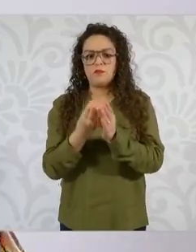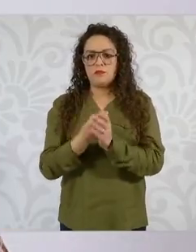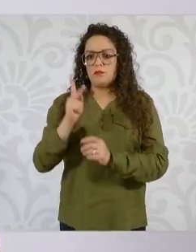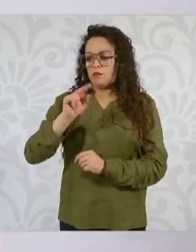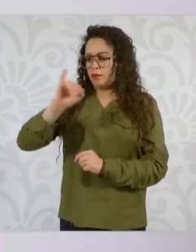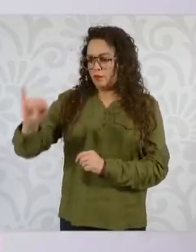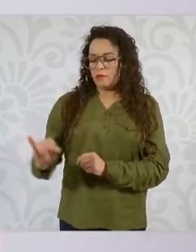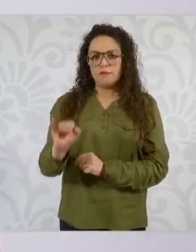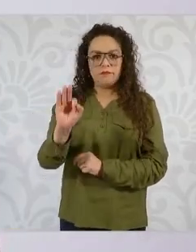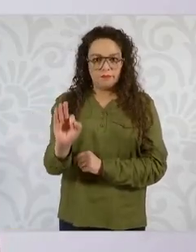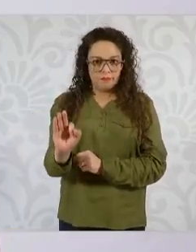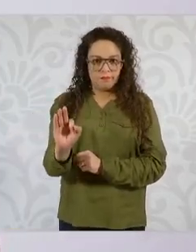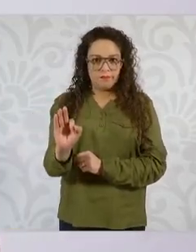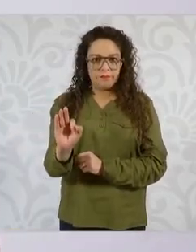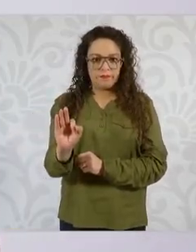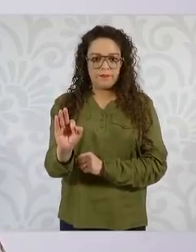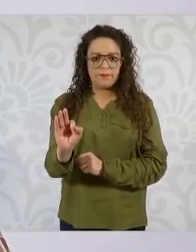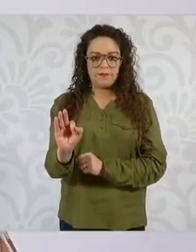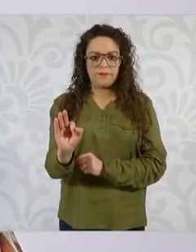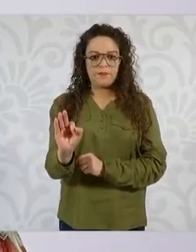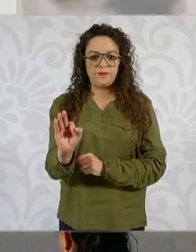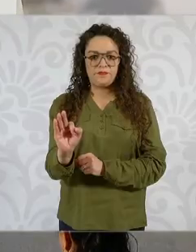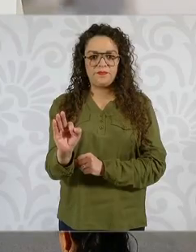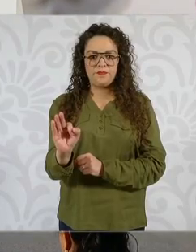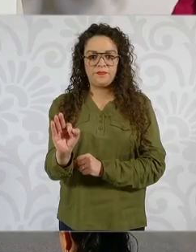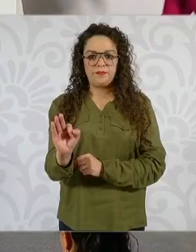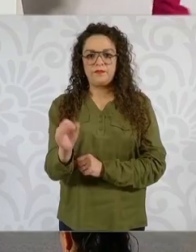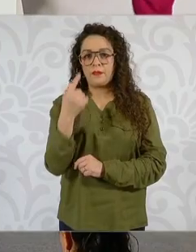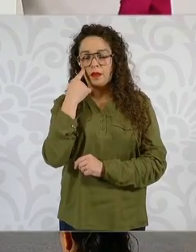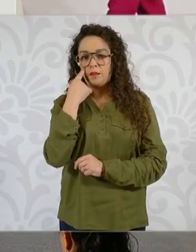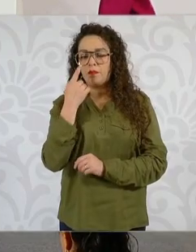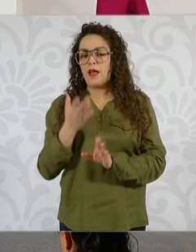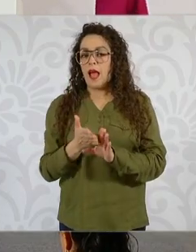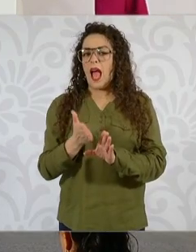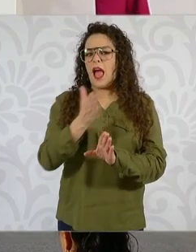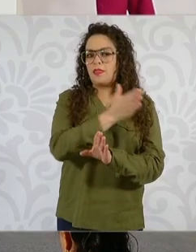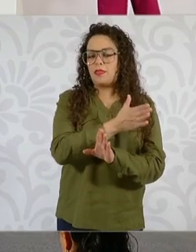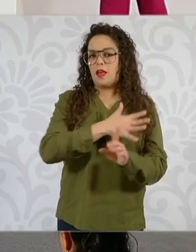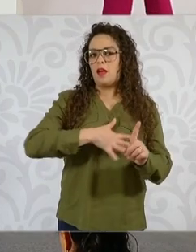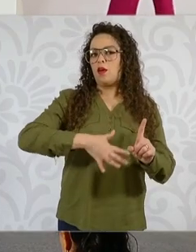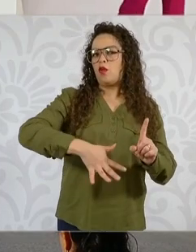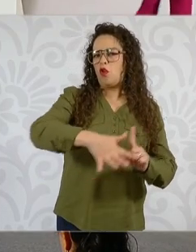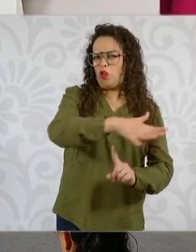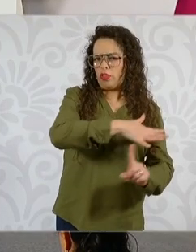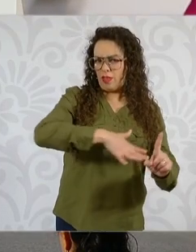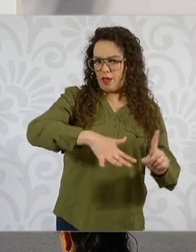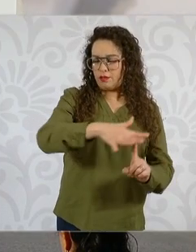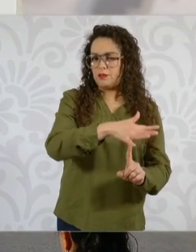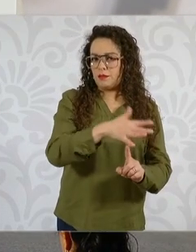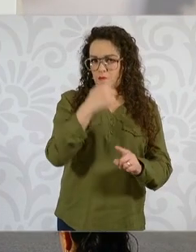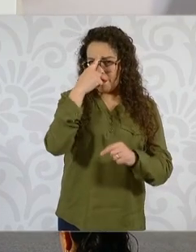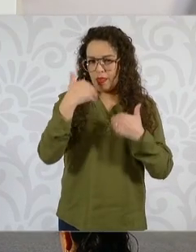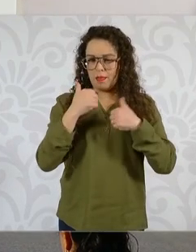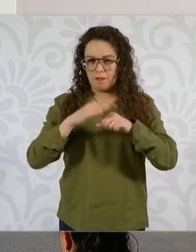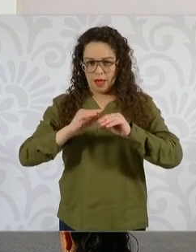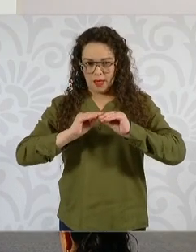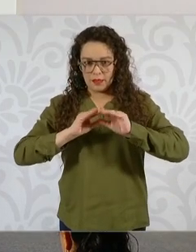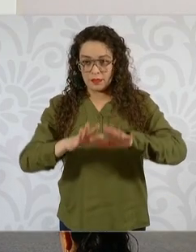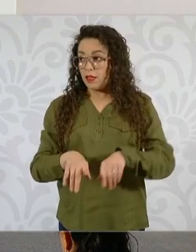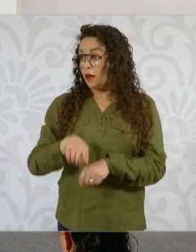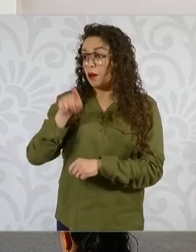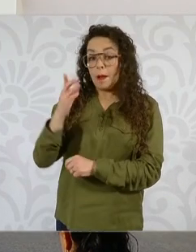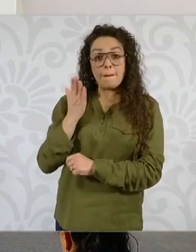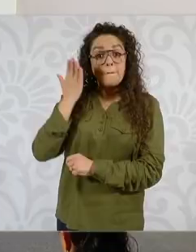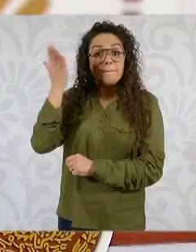Judicial. El antecedente es que le habían ordenado también al presidente López Obrador hacer lo